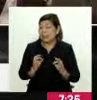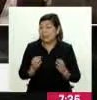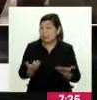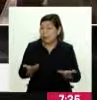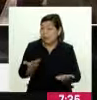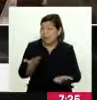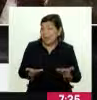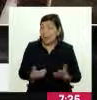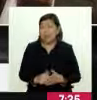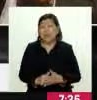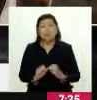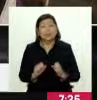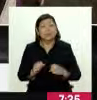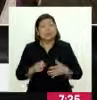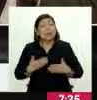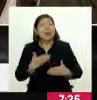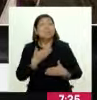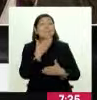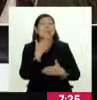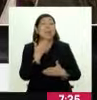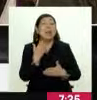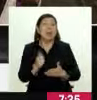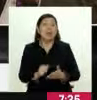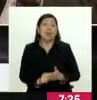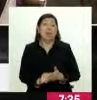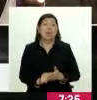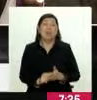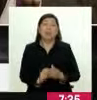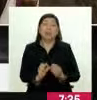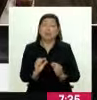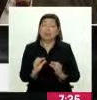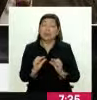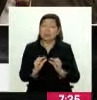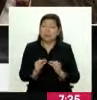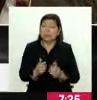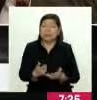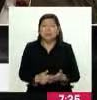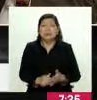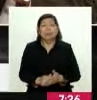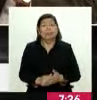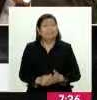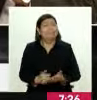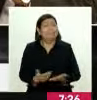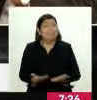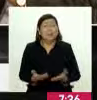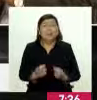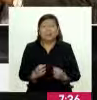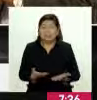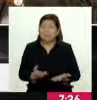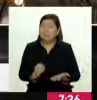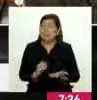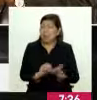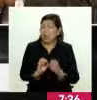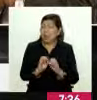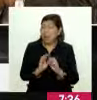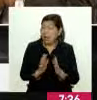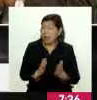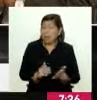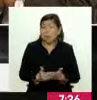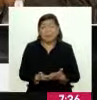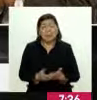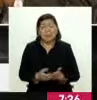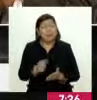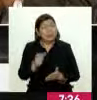pues una posibilidad de mejorar pequeñamente las cosas porque hay que ser bastante claros en que una vida